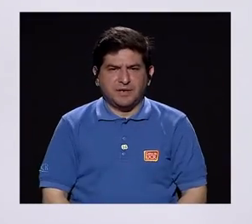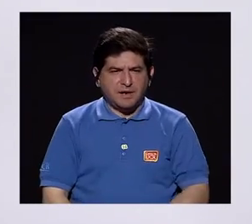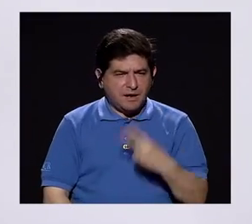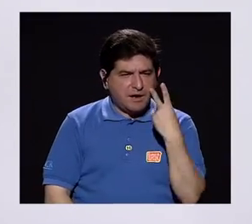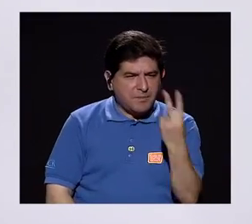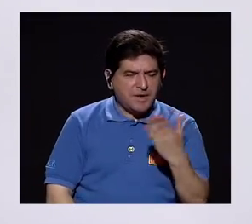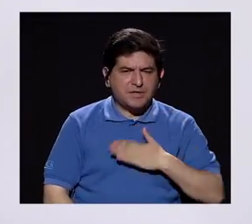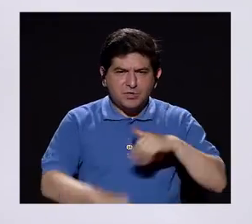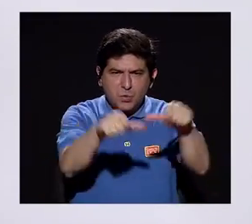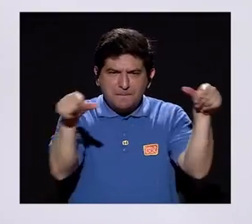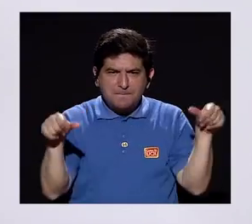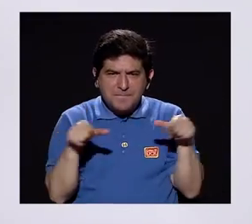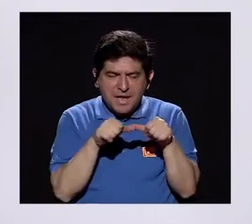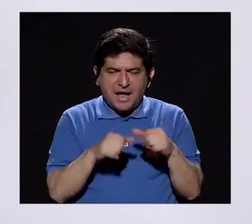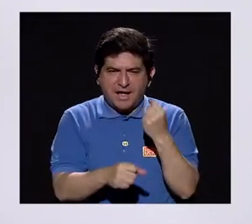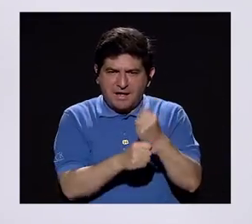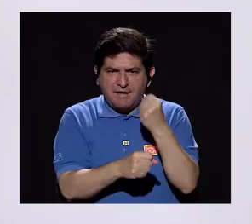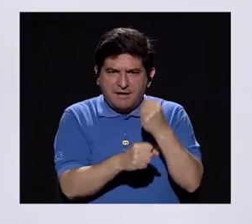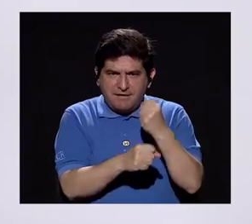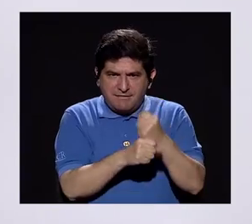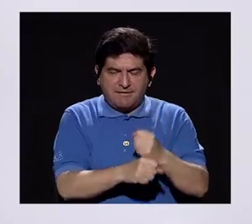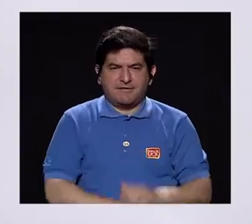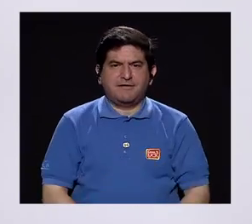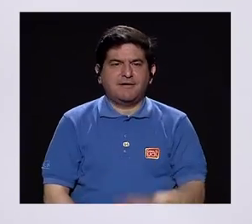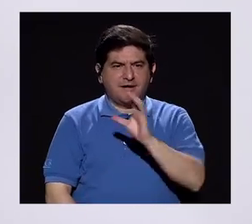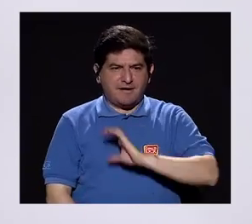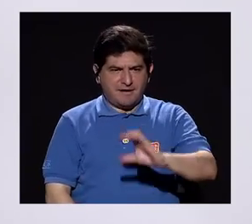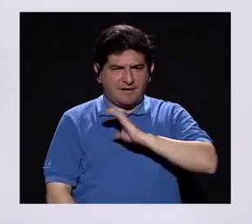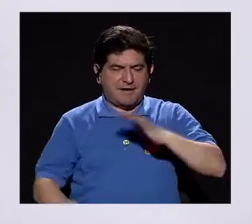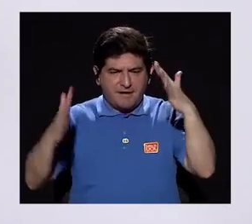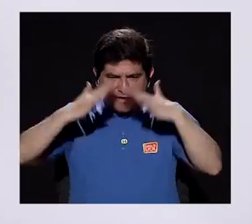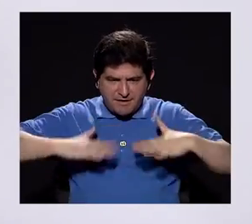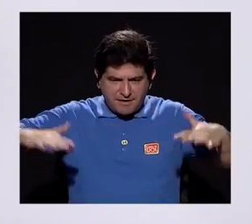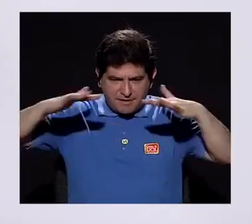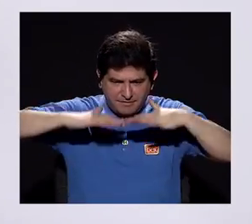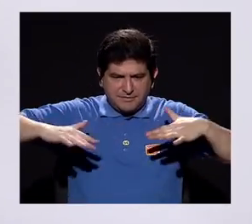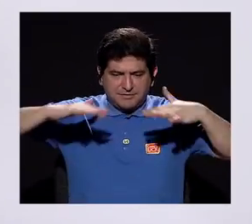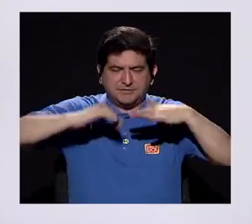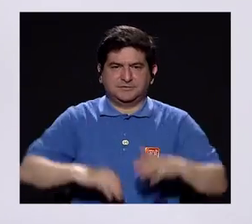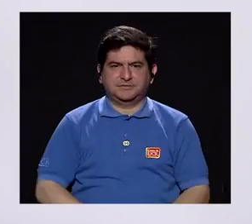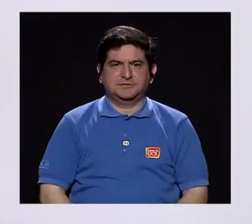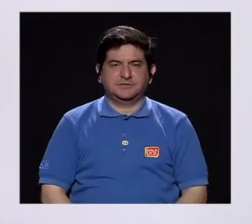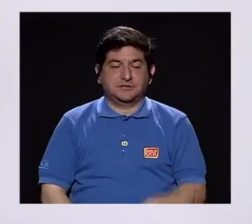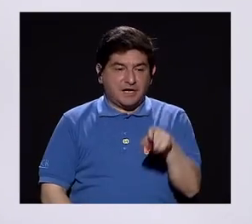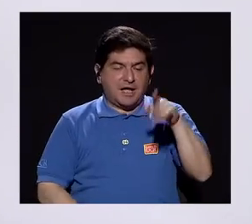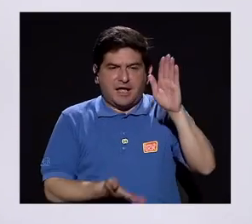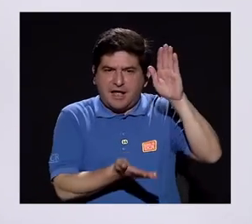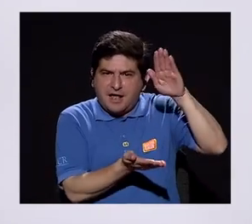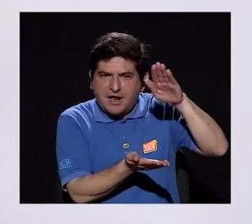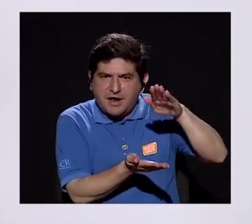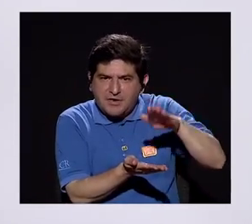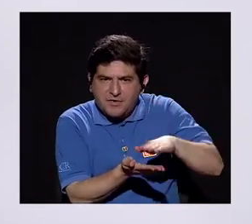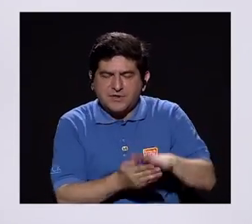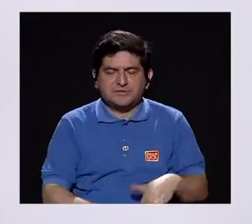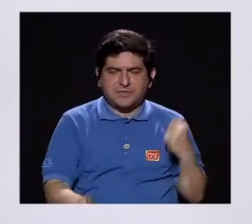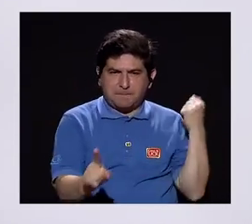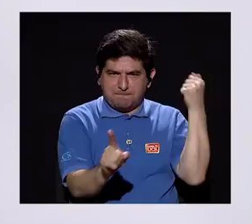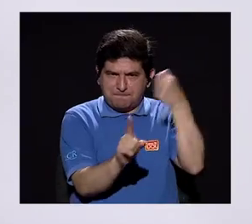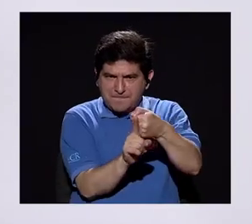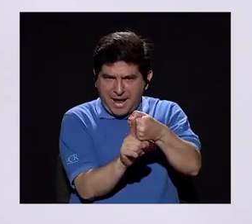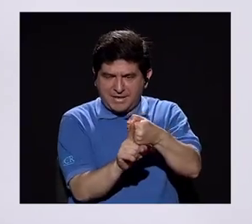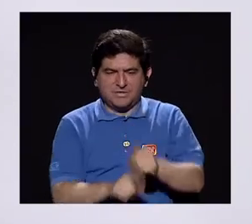viendo desde mi área justamente desempeño las características ambientales del relleno era como la reducción de